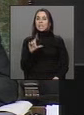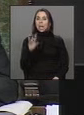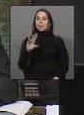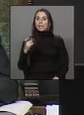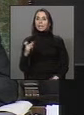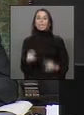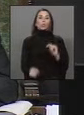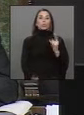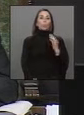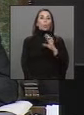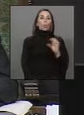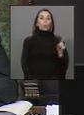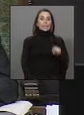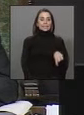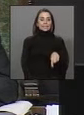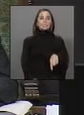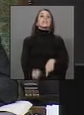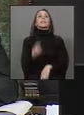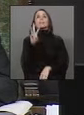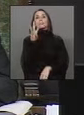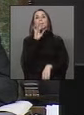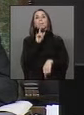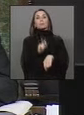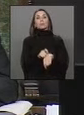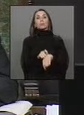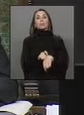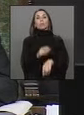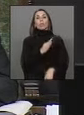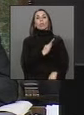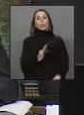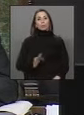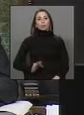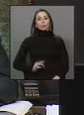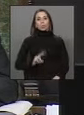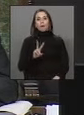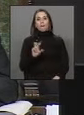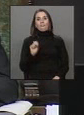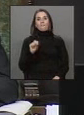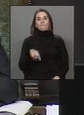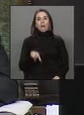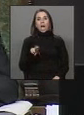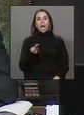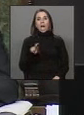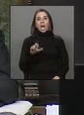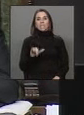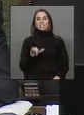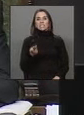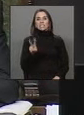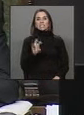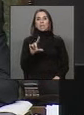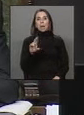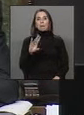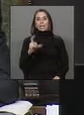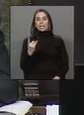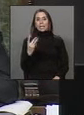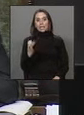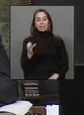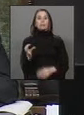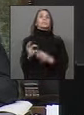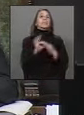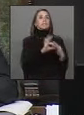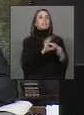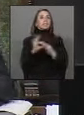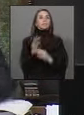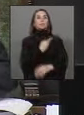Tiene la palabra, hasta por tres minutos, el diputado Enrique Van Rieselbergen. Adelante, diputado. Gracias, Presidente.